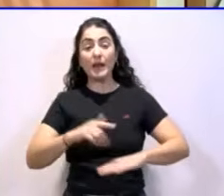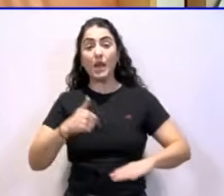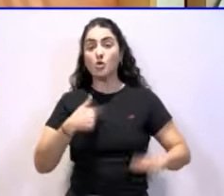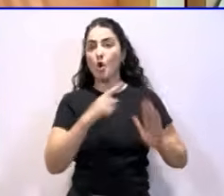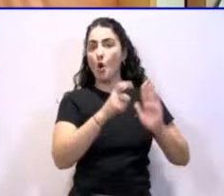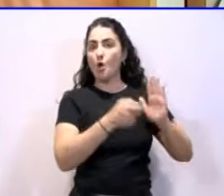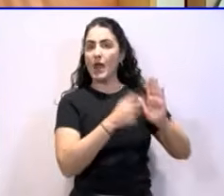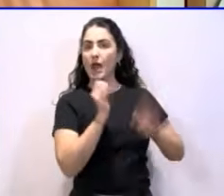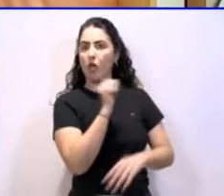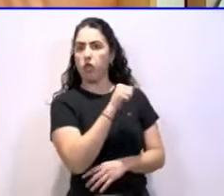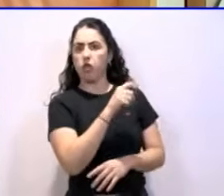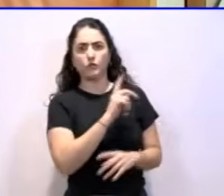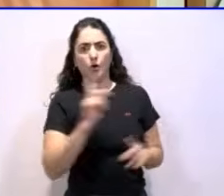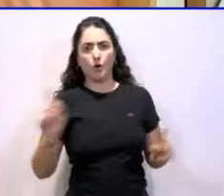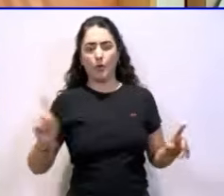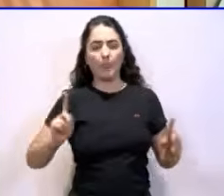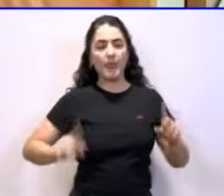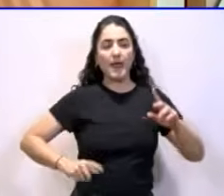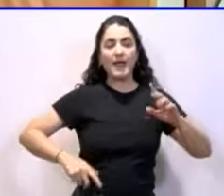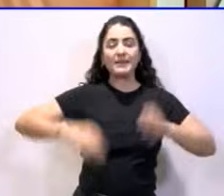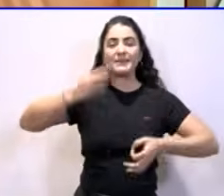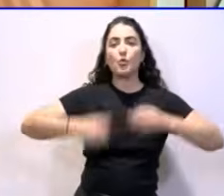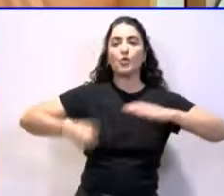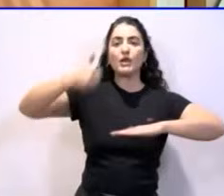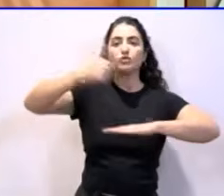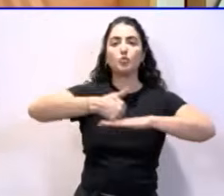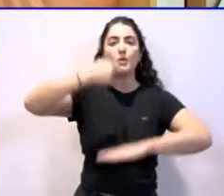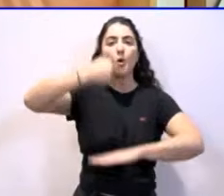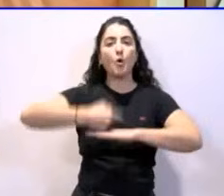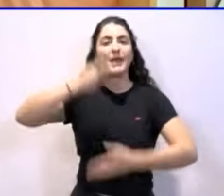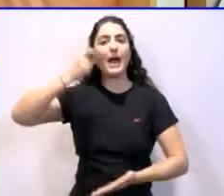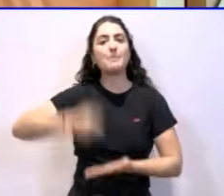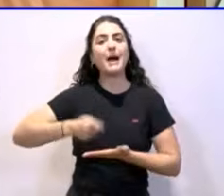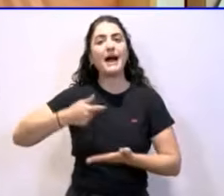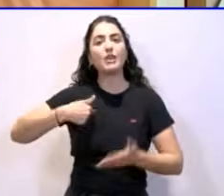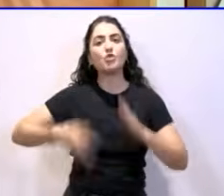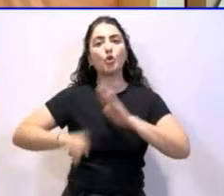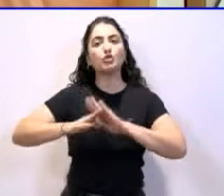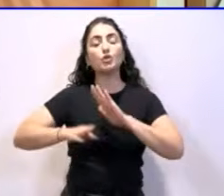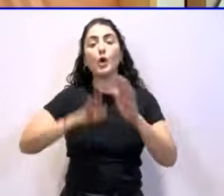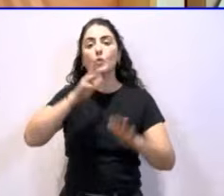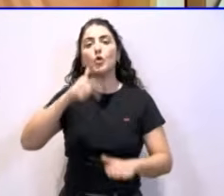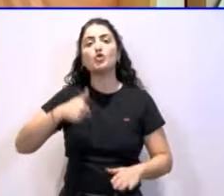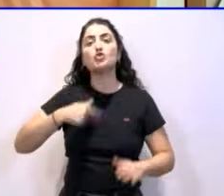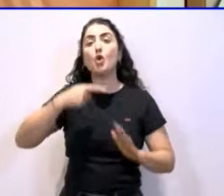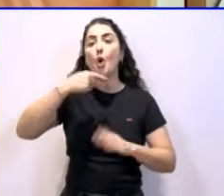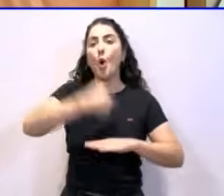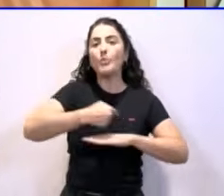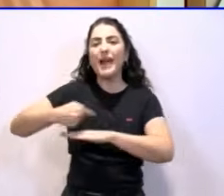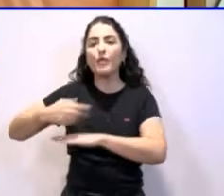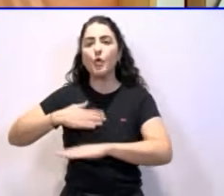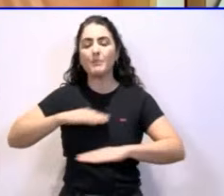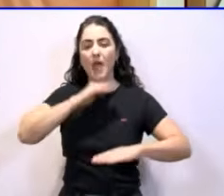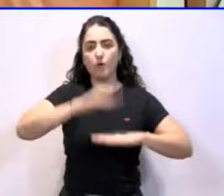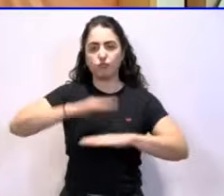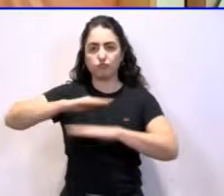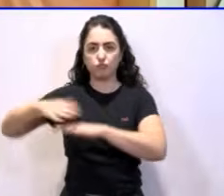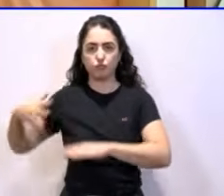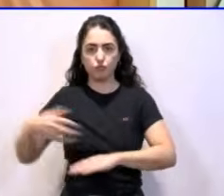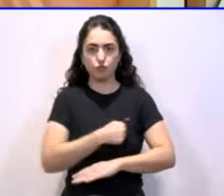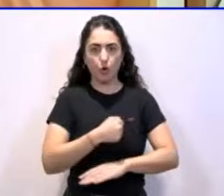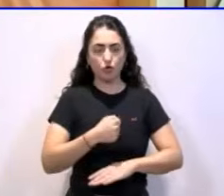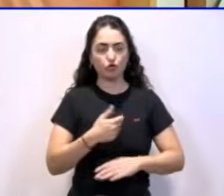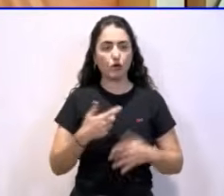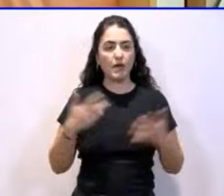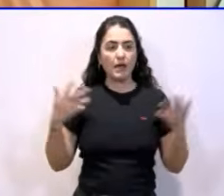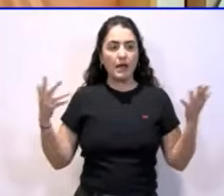del Tribunal Supremo me obligan a pagar esas compensaciones y lo seguiré haciendo porque yo cumplo con todas mis obligaciones. Le decía mansedumbre, porque es verdad